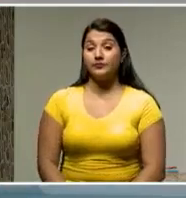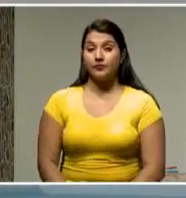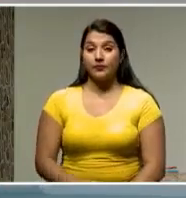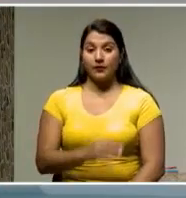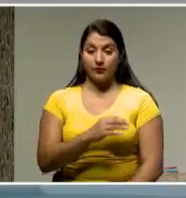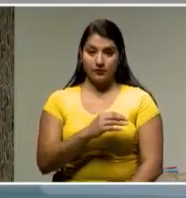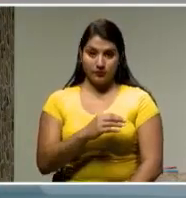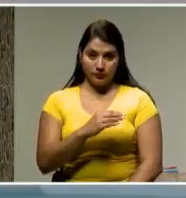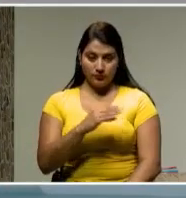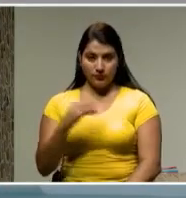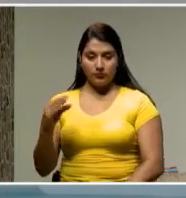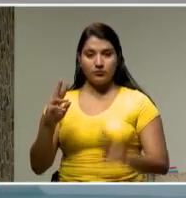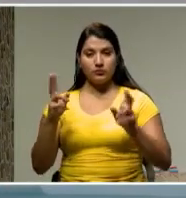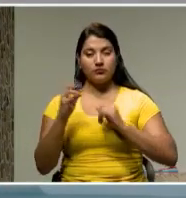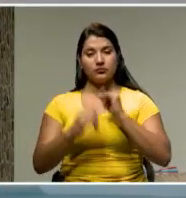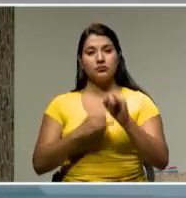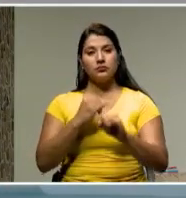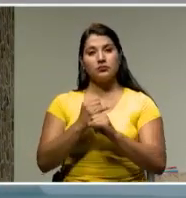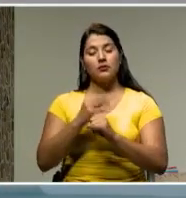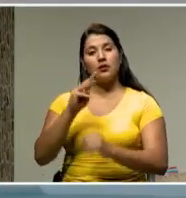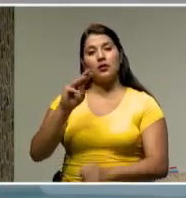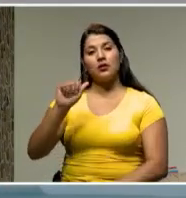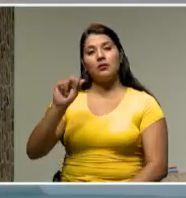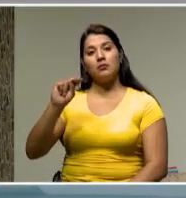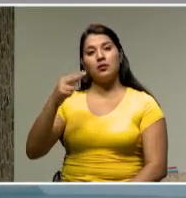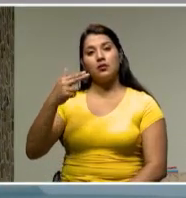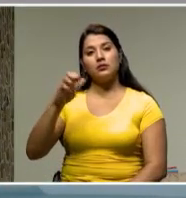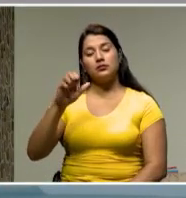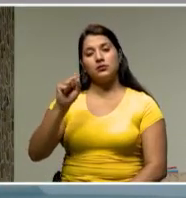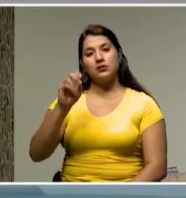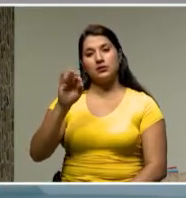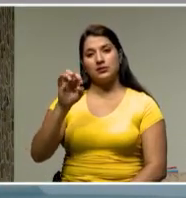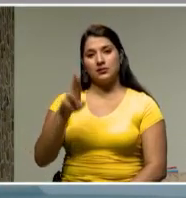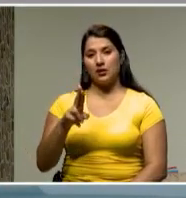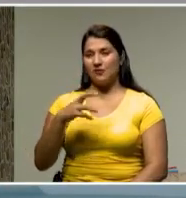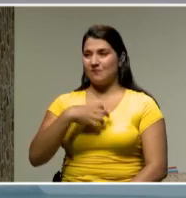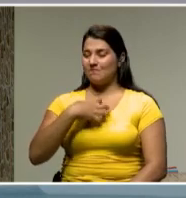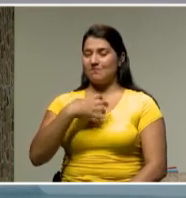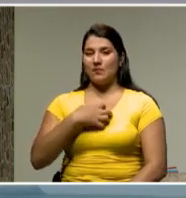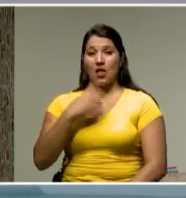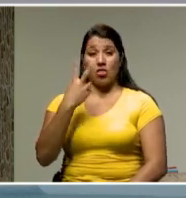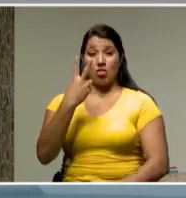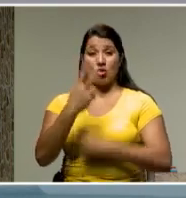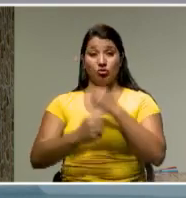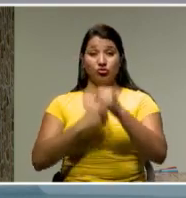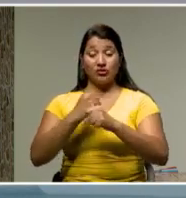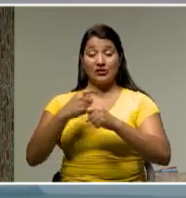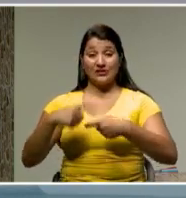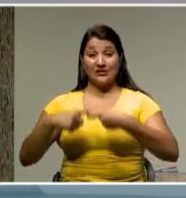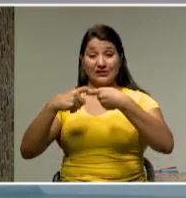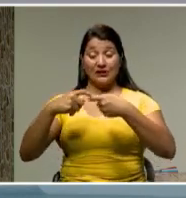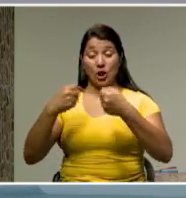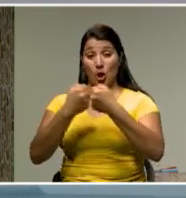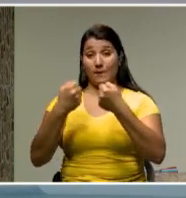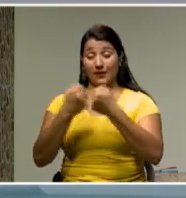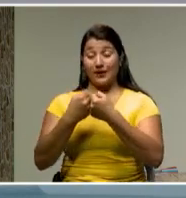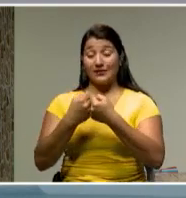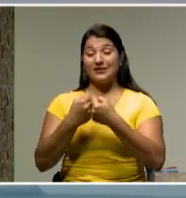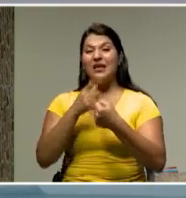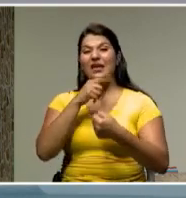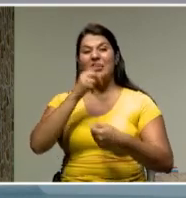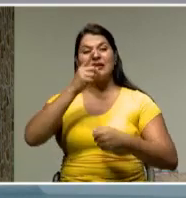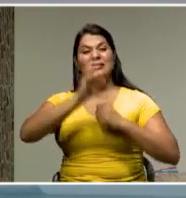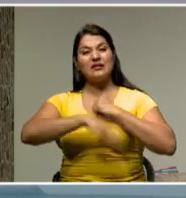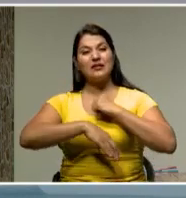En el campo internacional, el Manchester City apelará la suspensión de 2 años de toda competencia continental que la UEFA le impuso